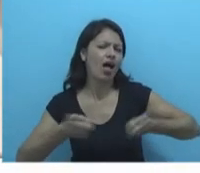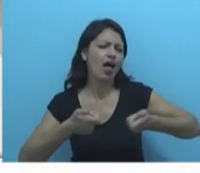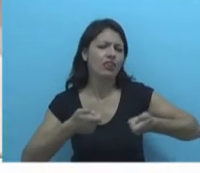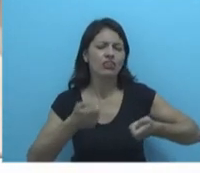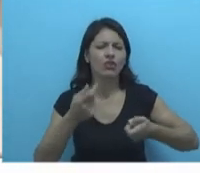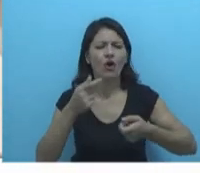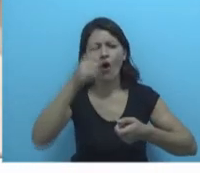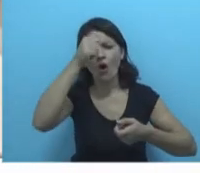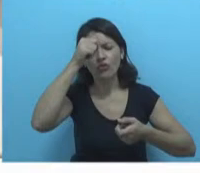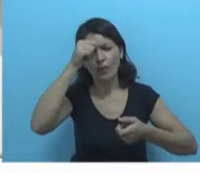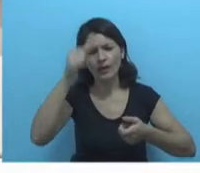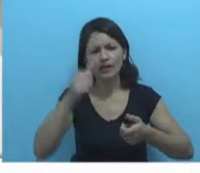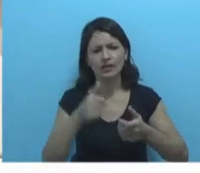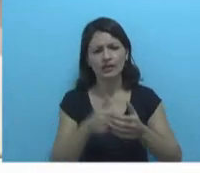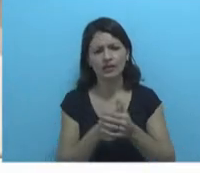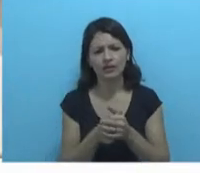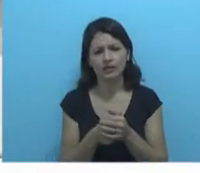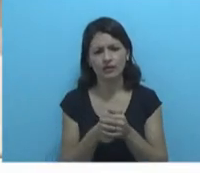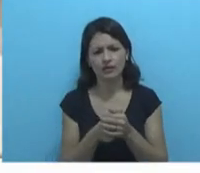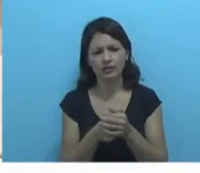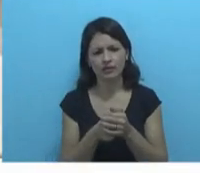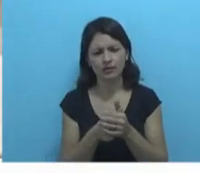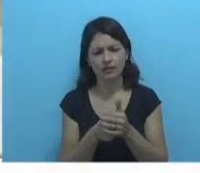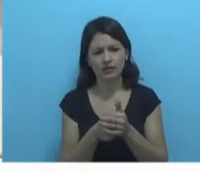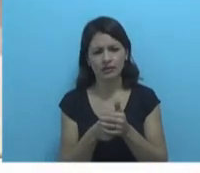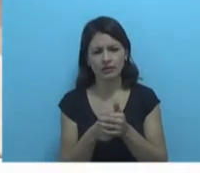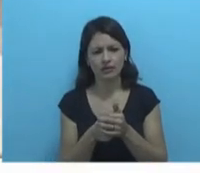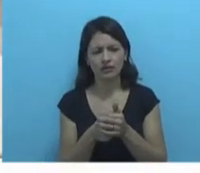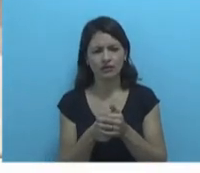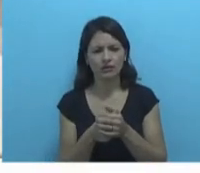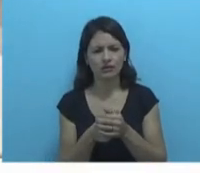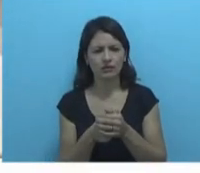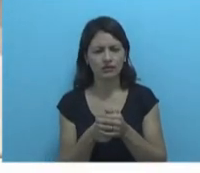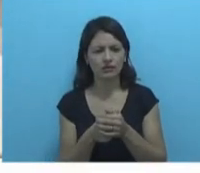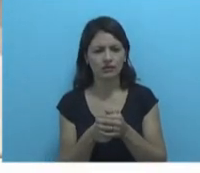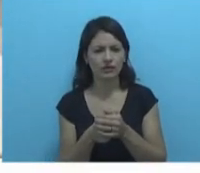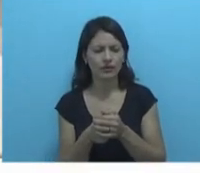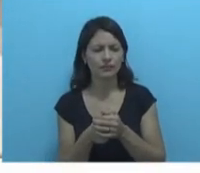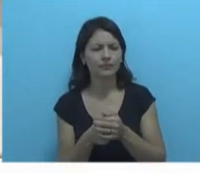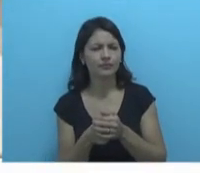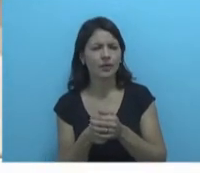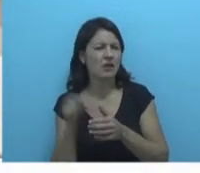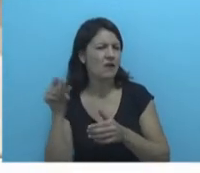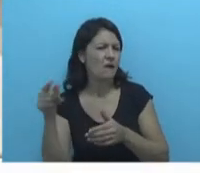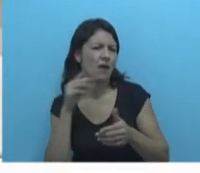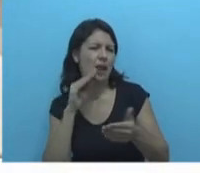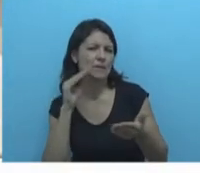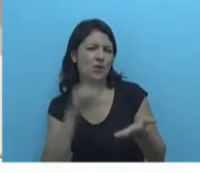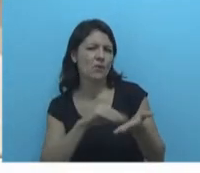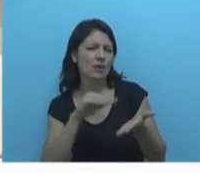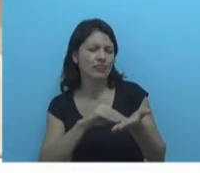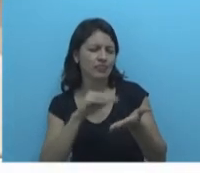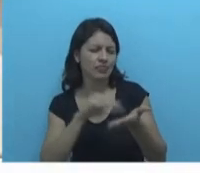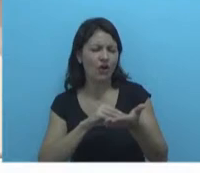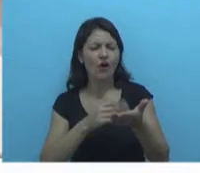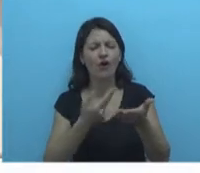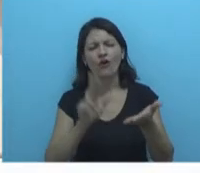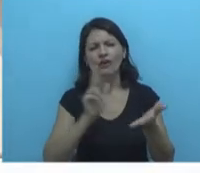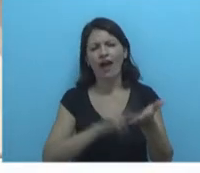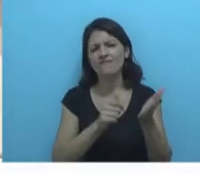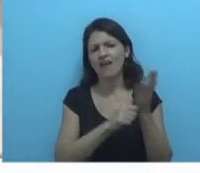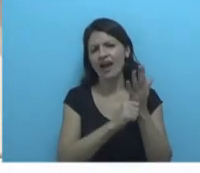iba y desocupaba una parrilla y sacaba algunos objetos viejos porque iba a haber consumo de asado los domingos y iba a haber